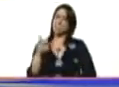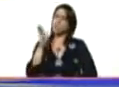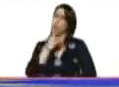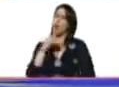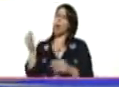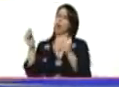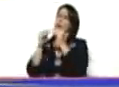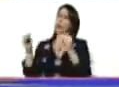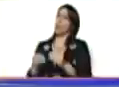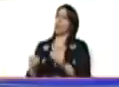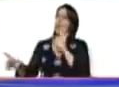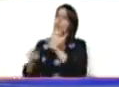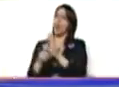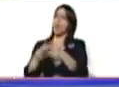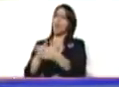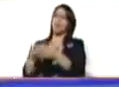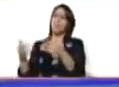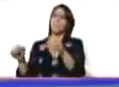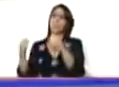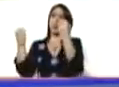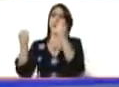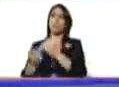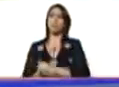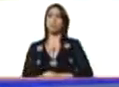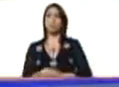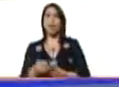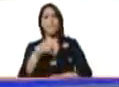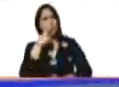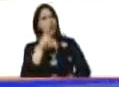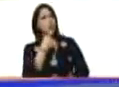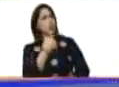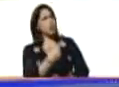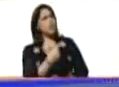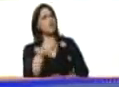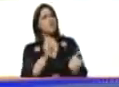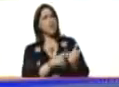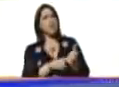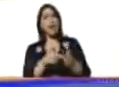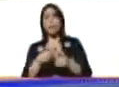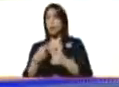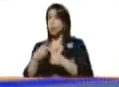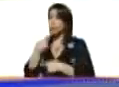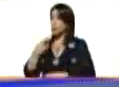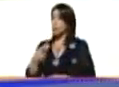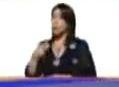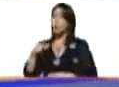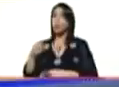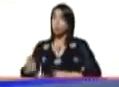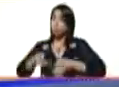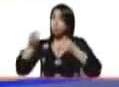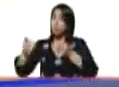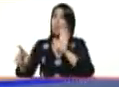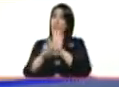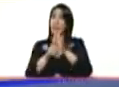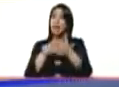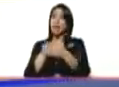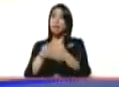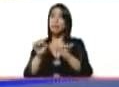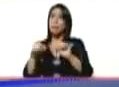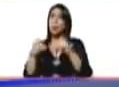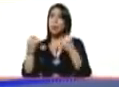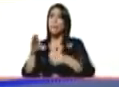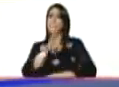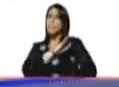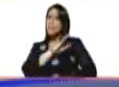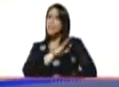ley antibloqueo. Que Maduro diga la verdad y la digo, presento mi ley antibloqueo, que es mía, me